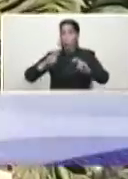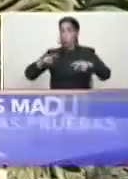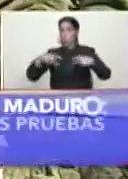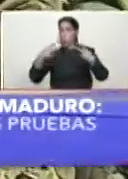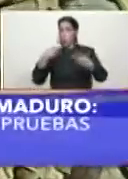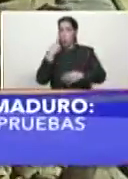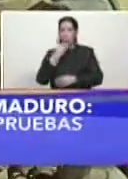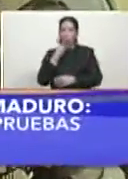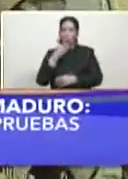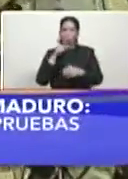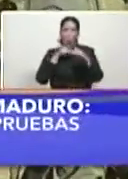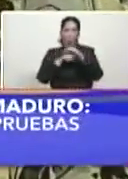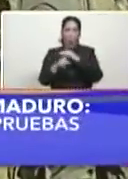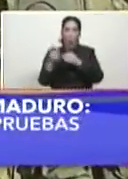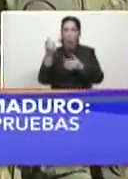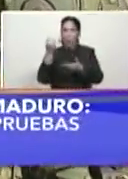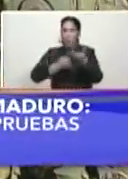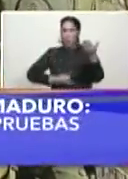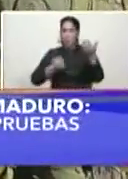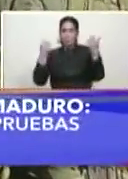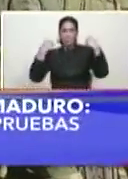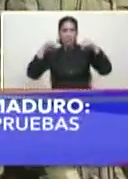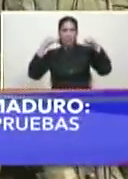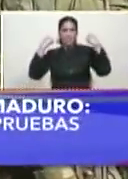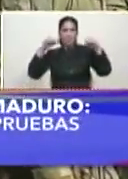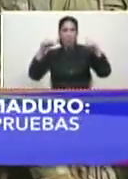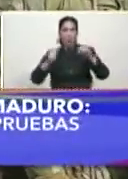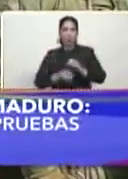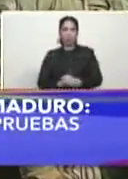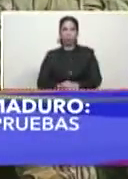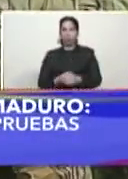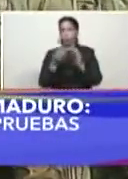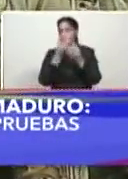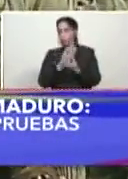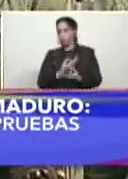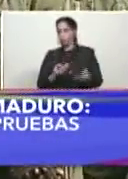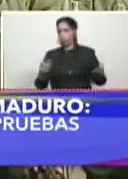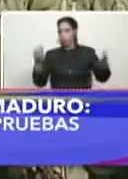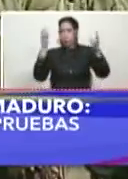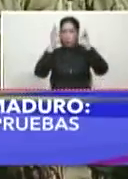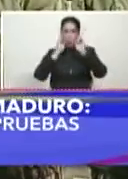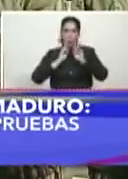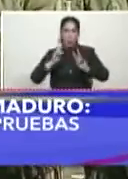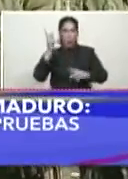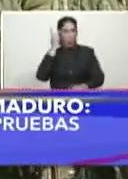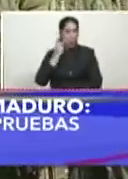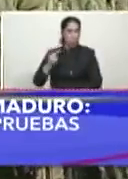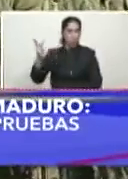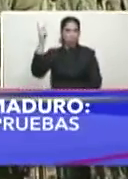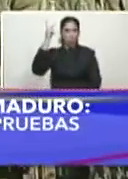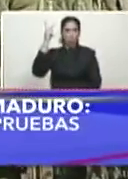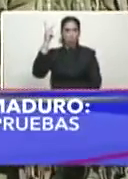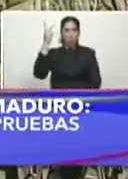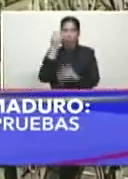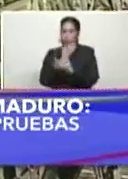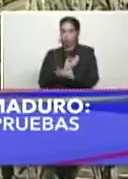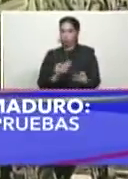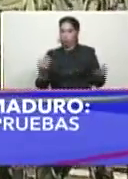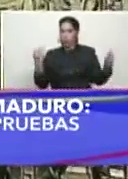generaciones, su preparación, impecable profesionalismo, impecable preparación,